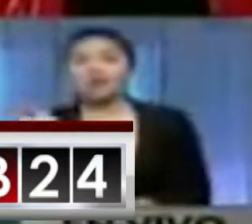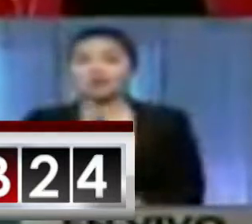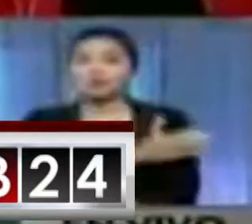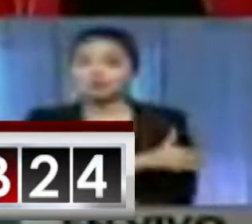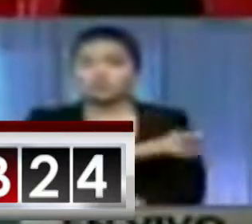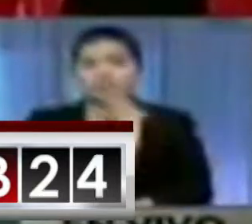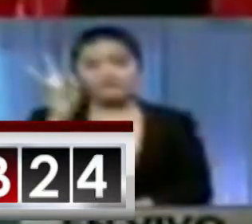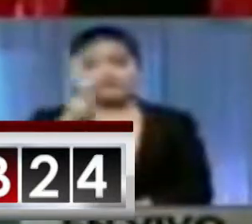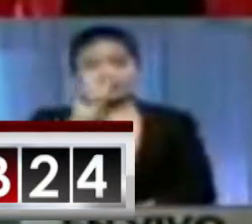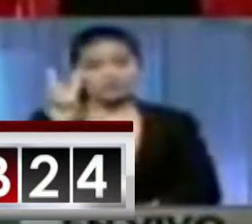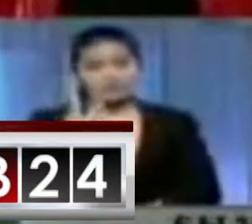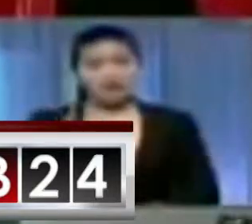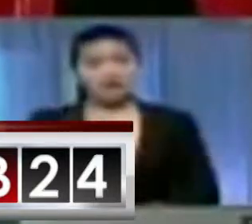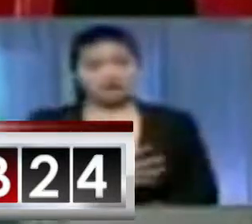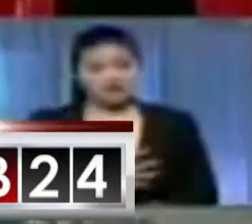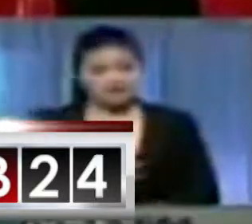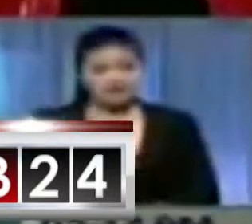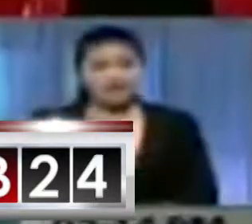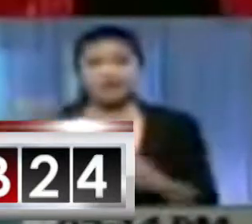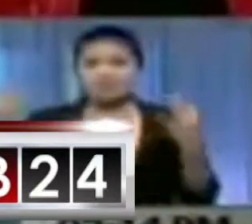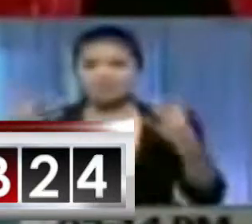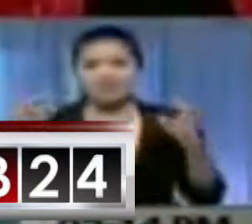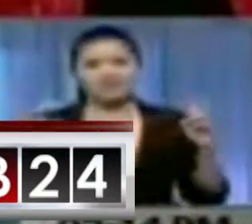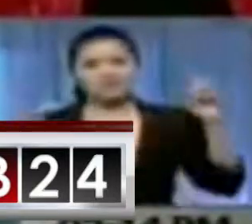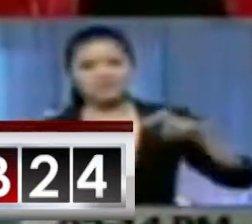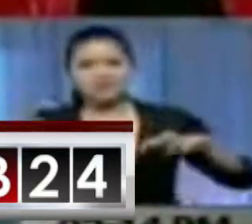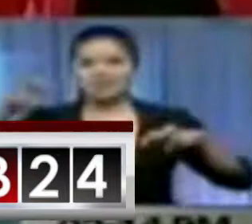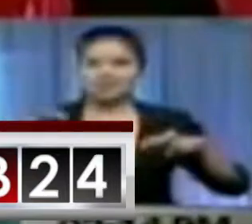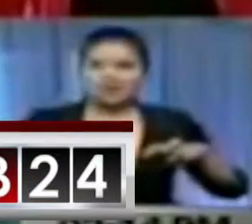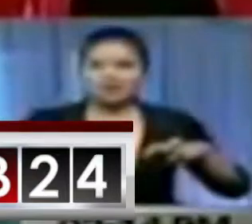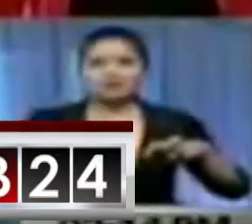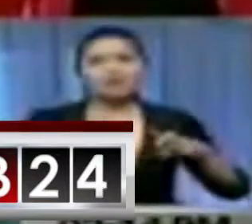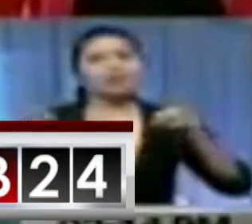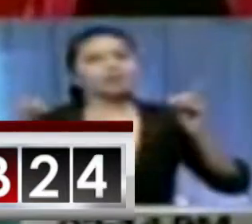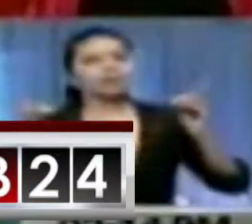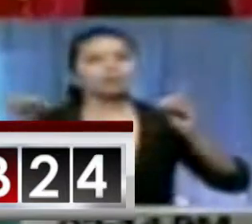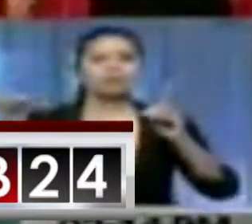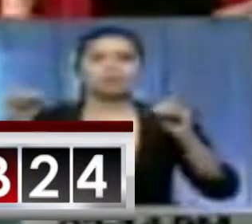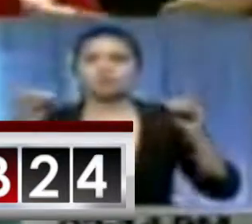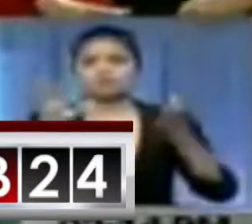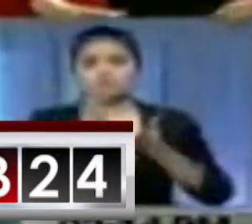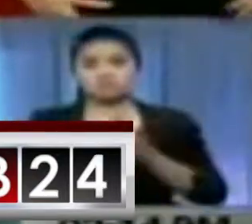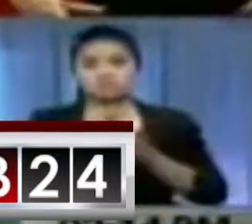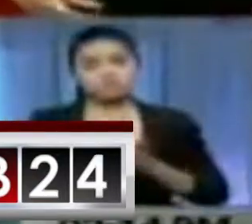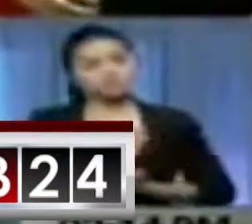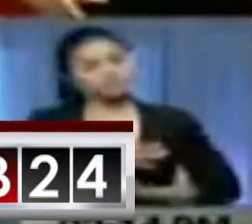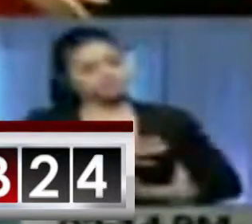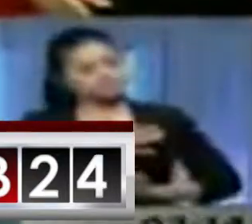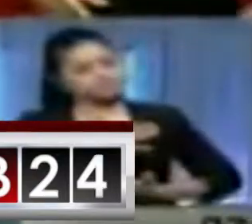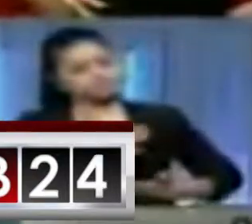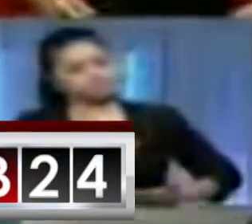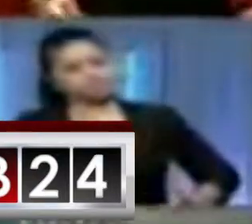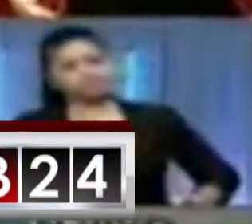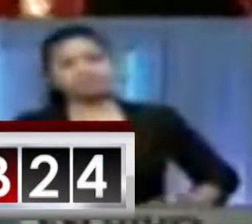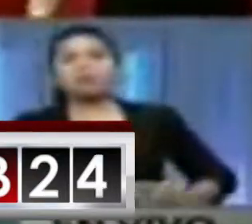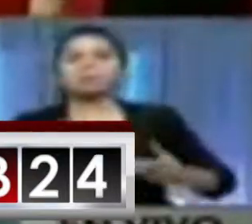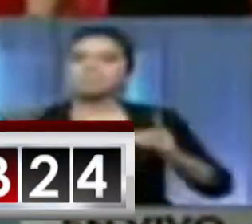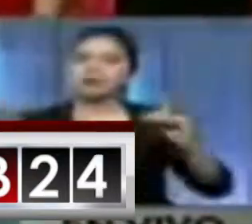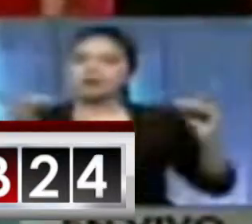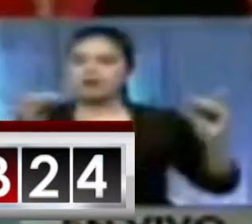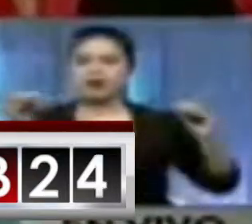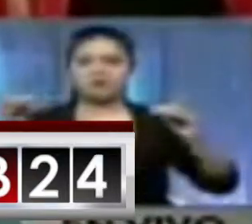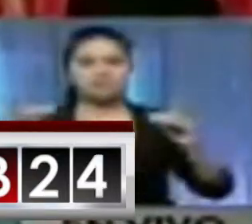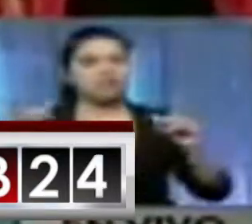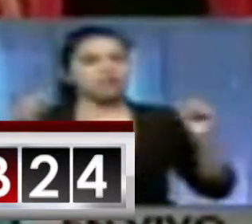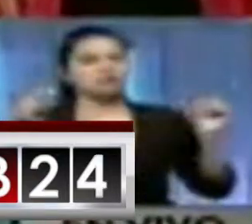venezolana quiere sentarse a hablar civilizadamente, estamos a la orden para dialogar, a